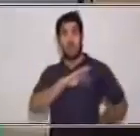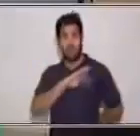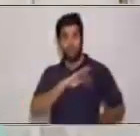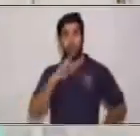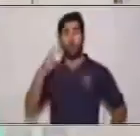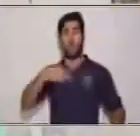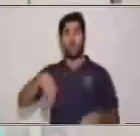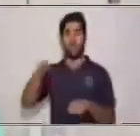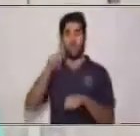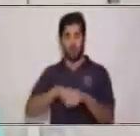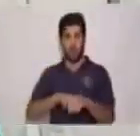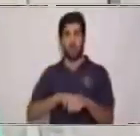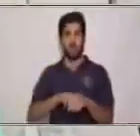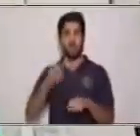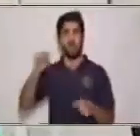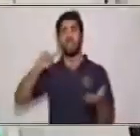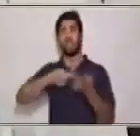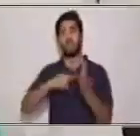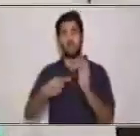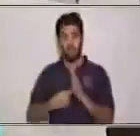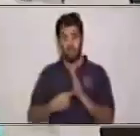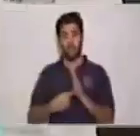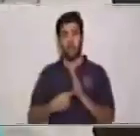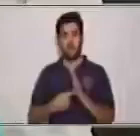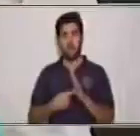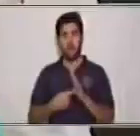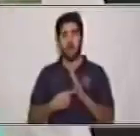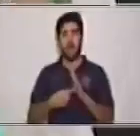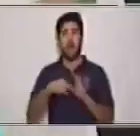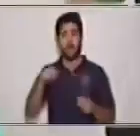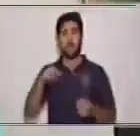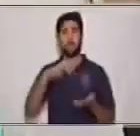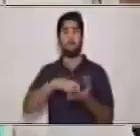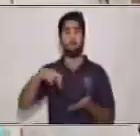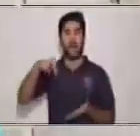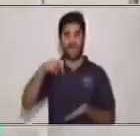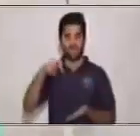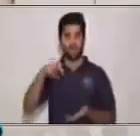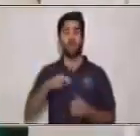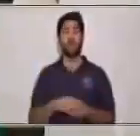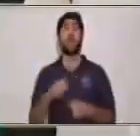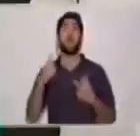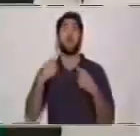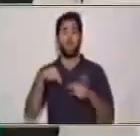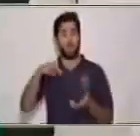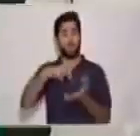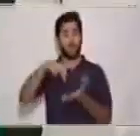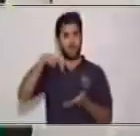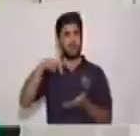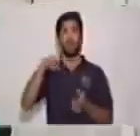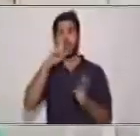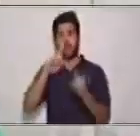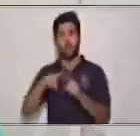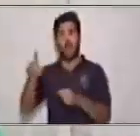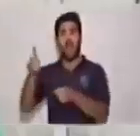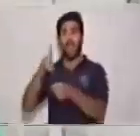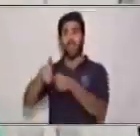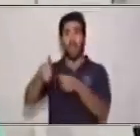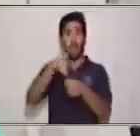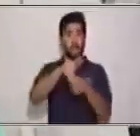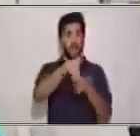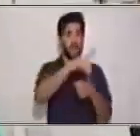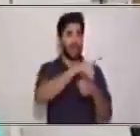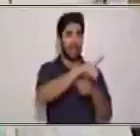un emblema de un país, el emblema de un municipio, porque no solo hay himnos por países, hay himnos por departamentos, hay